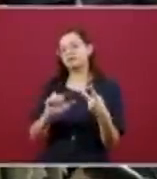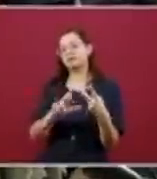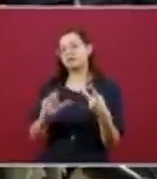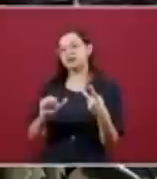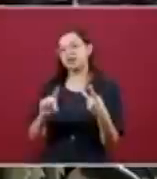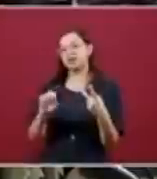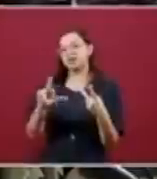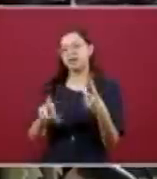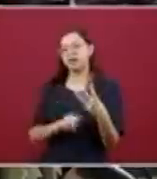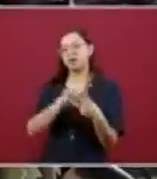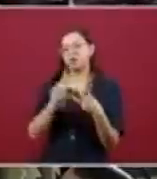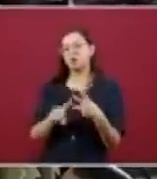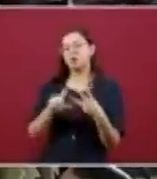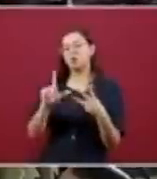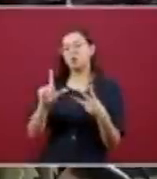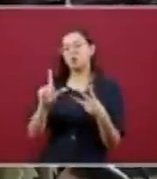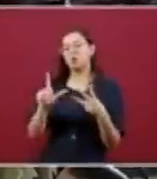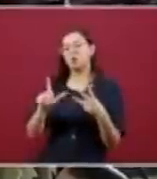y Morelos.